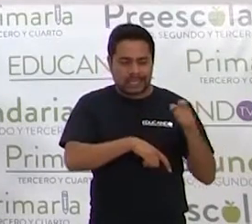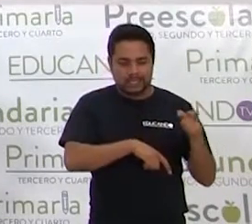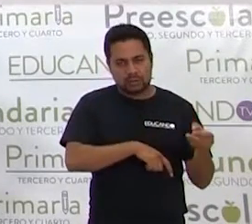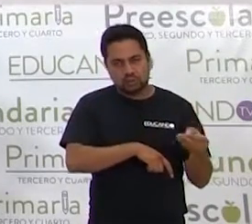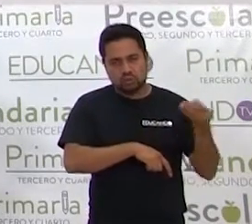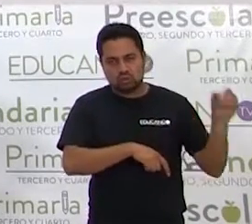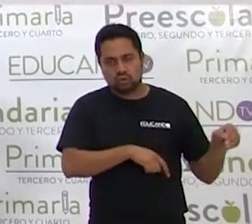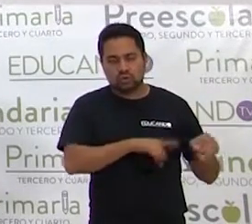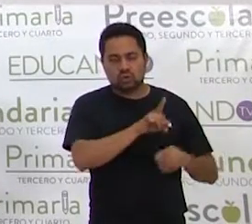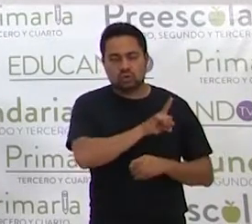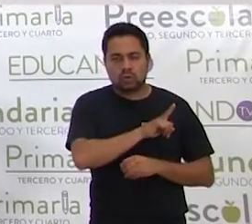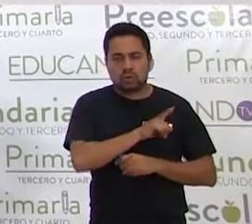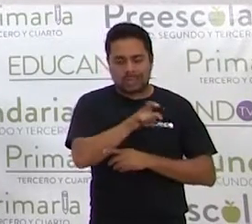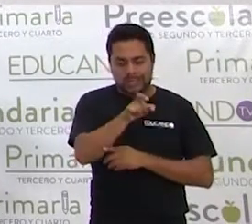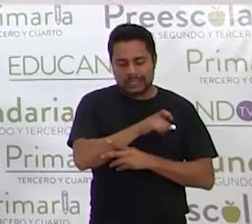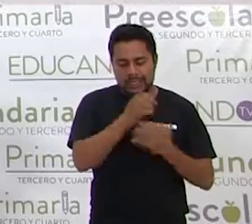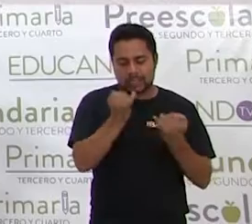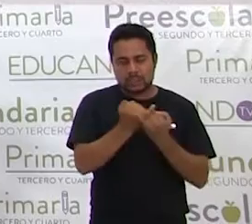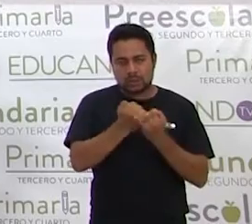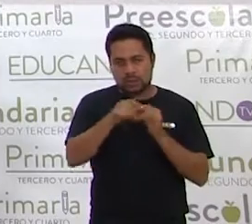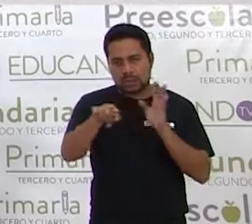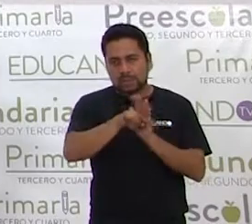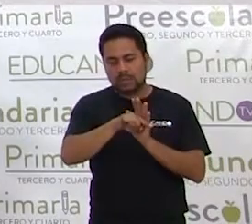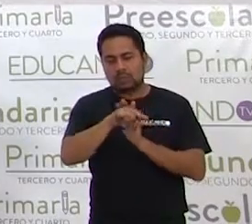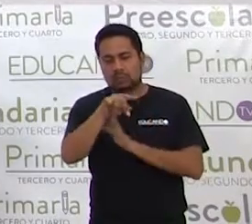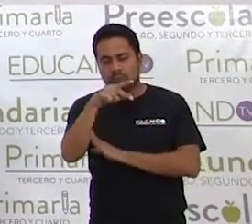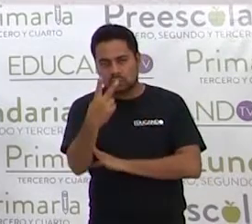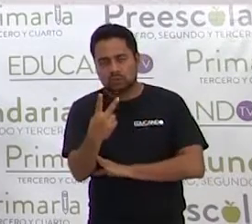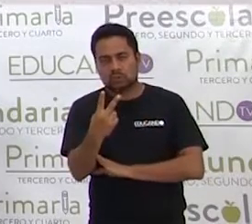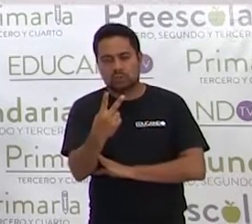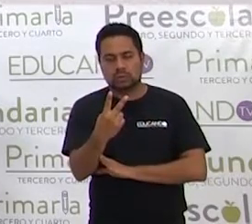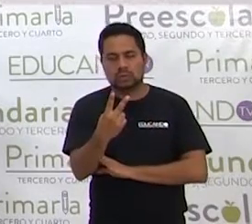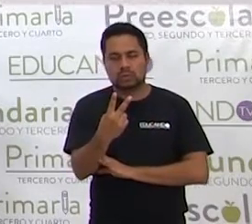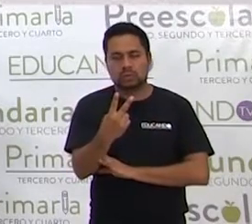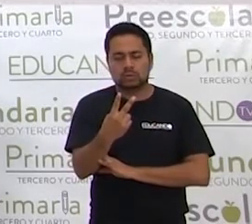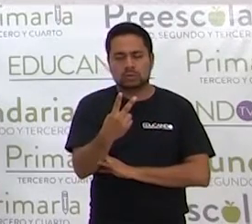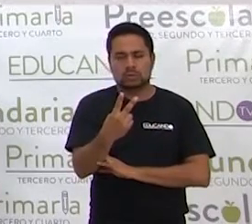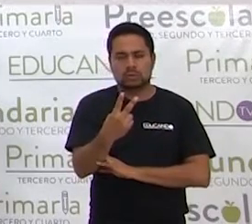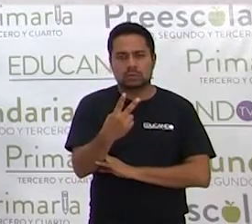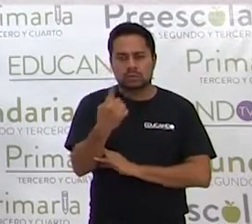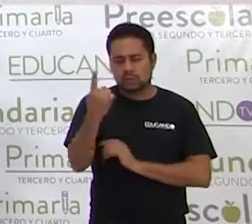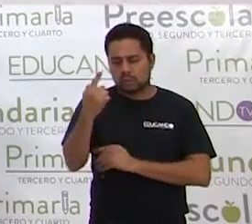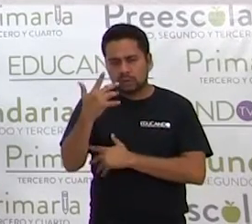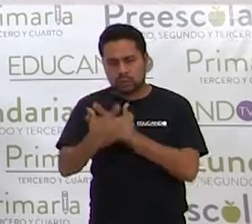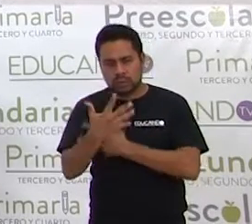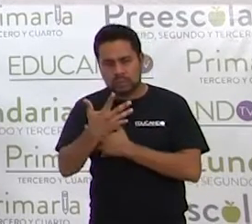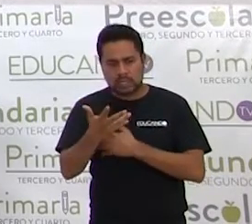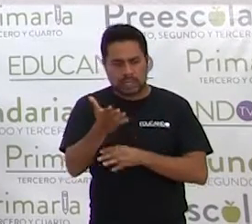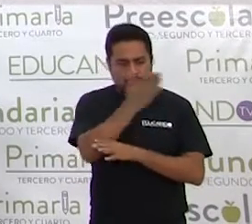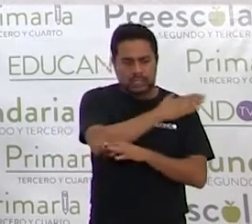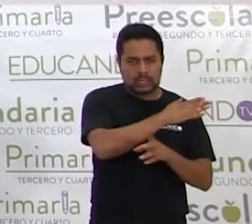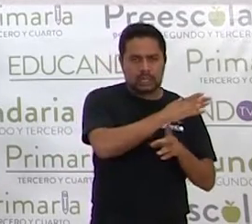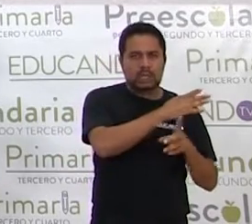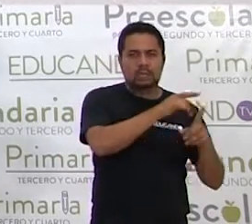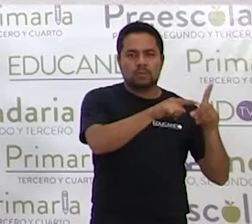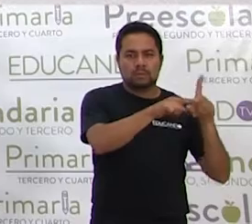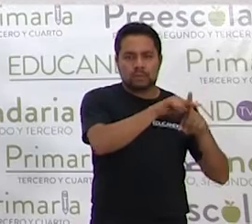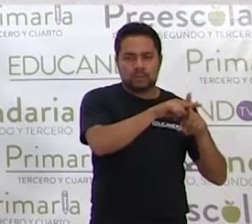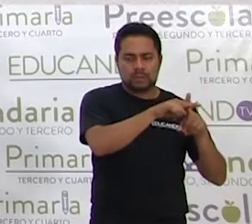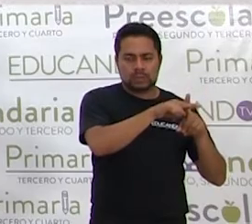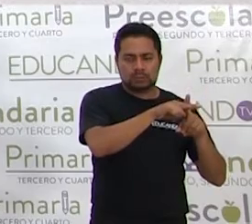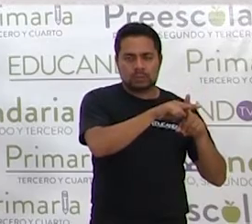x es igual a menos 2 si un quinceavo está multiplicando como va a